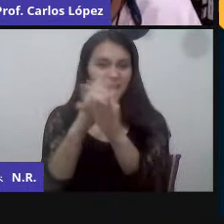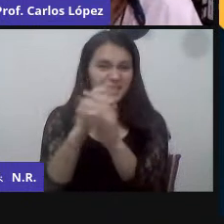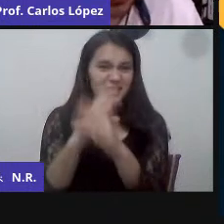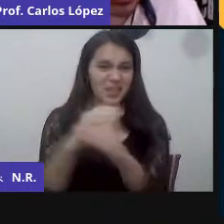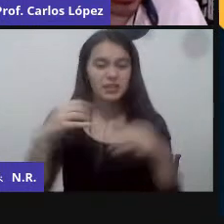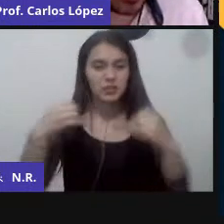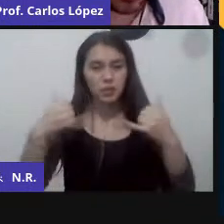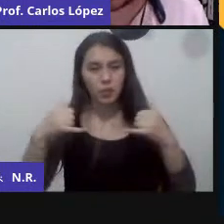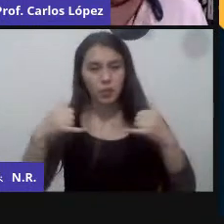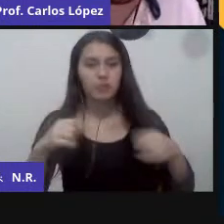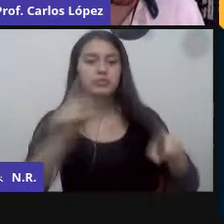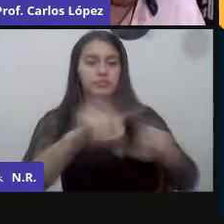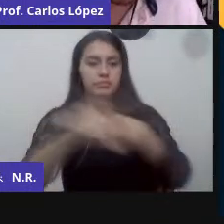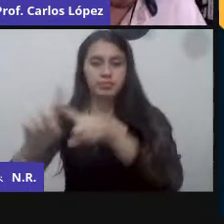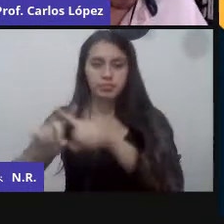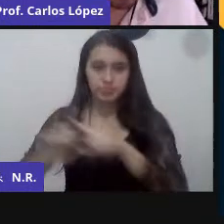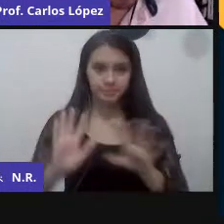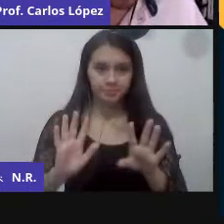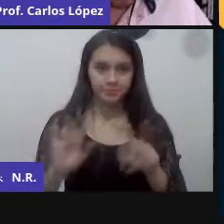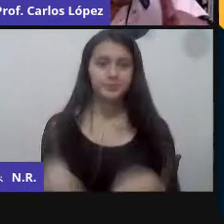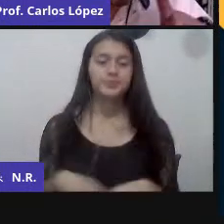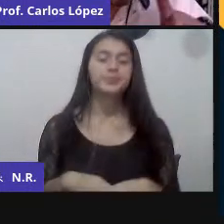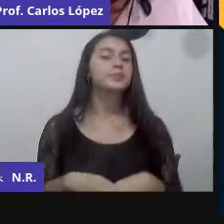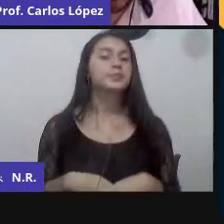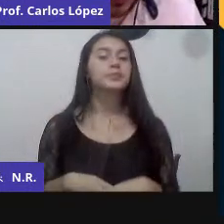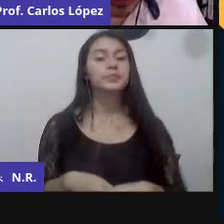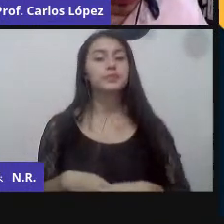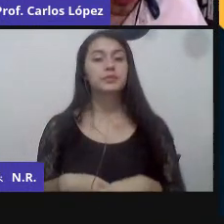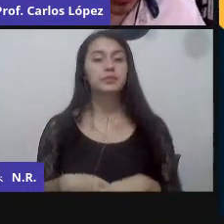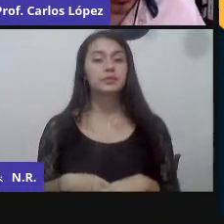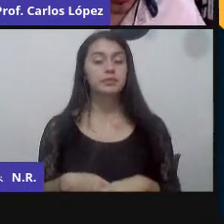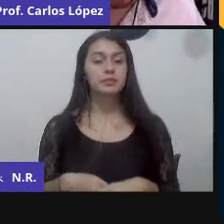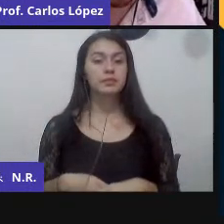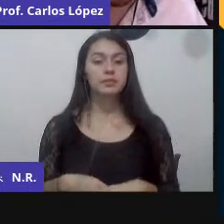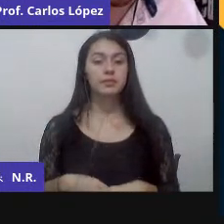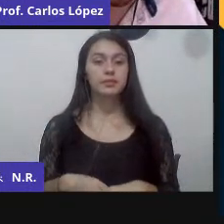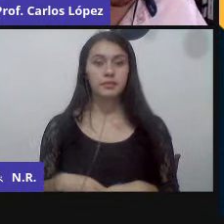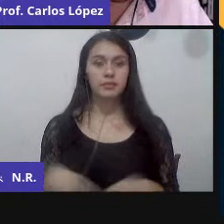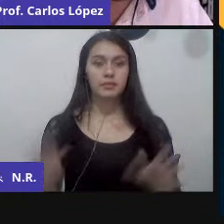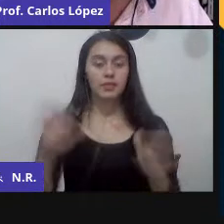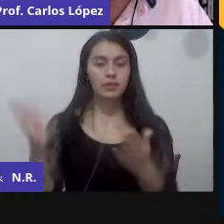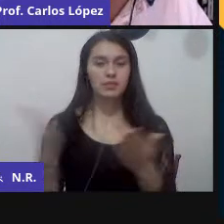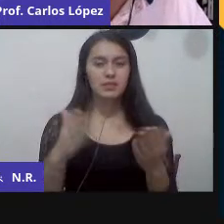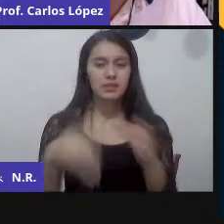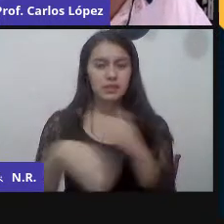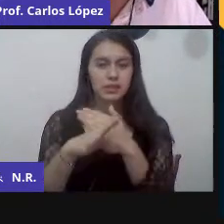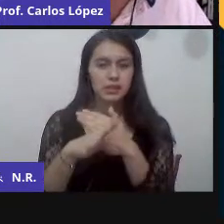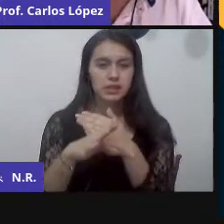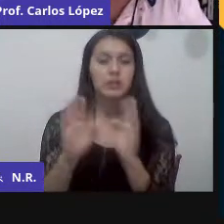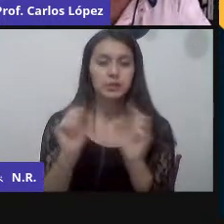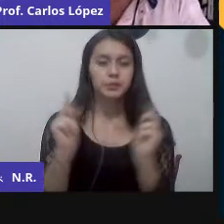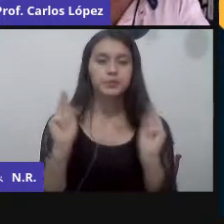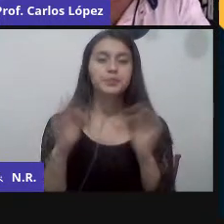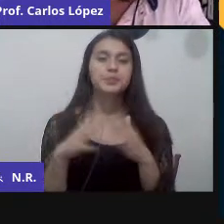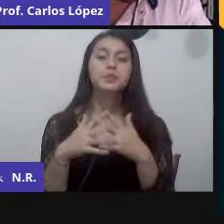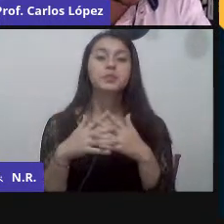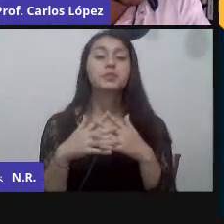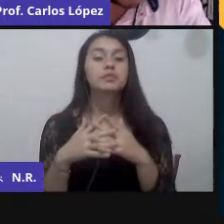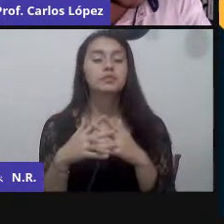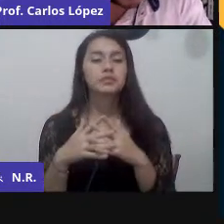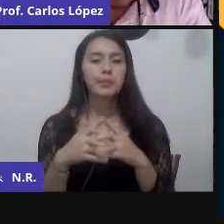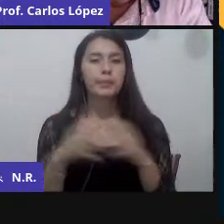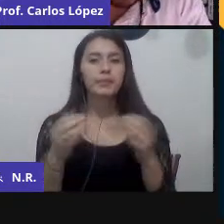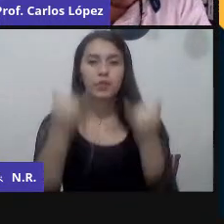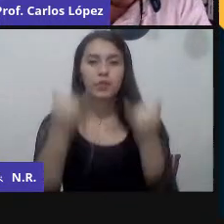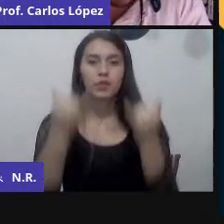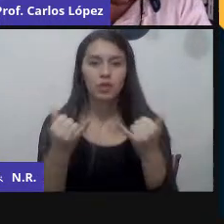Julio Alfredo, buenas tardes. Bueno, bien. Entonces, vamos con el siguiente, por favor. Nosotros vamos a centrar